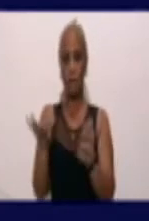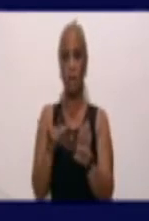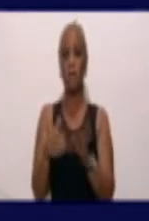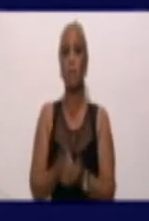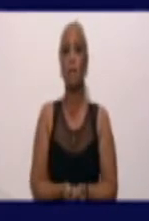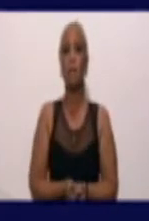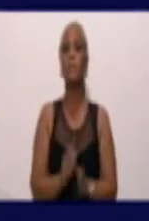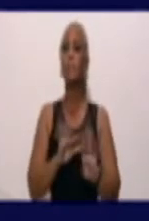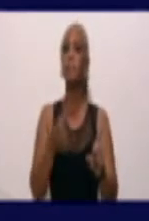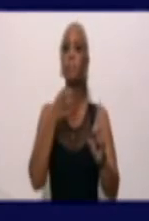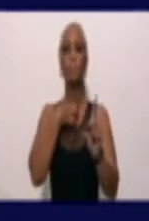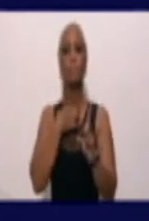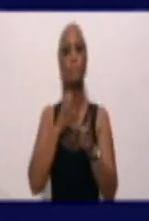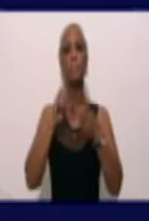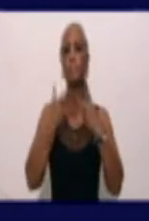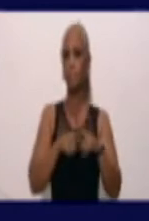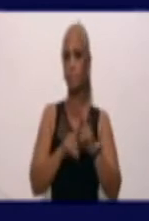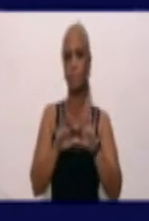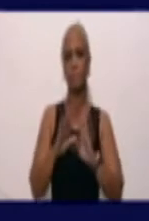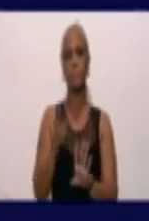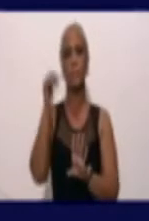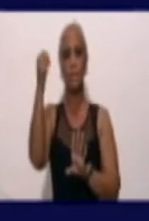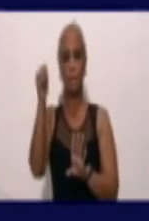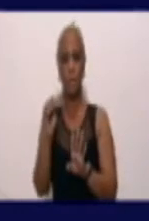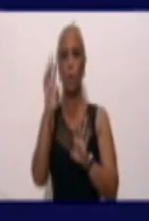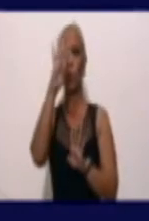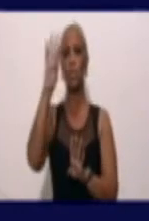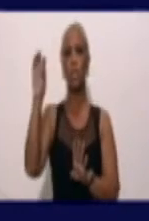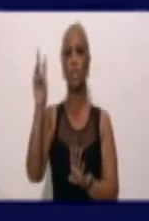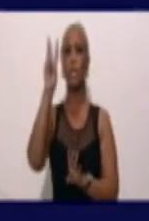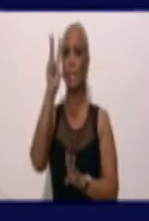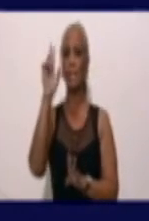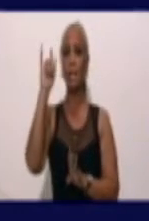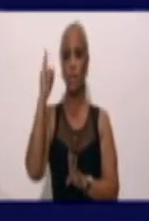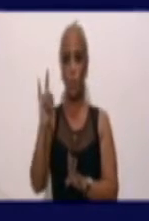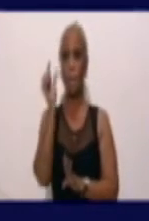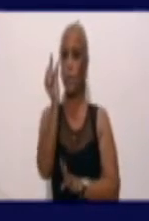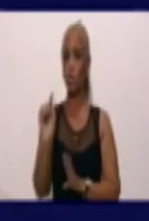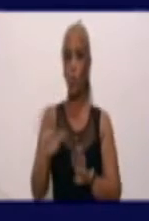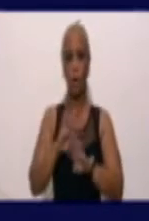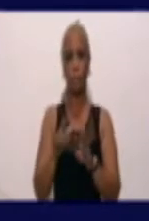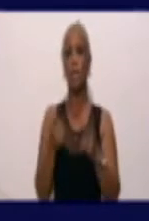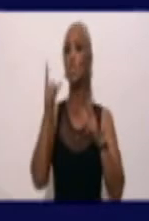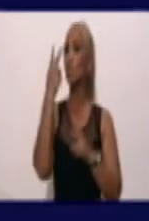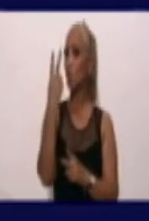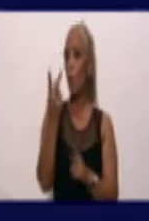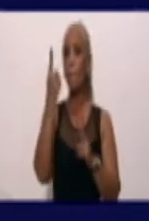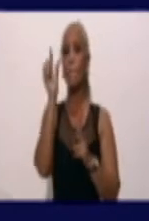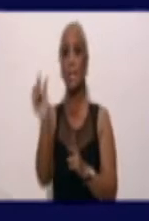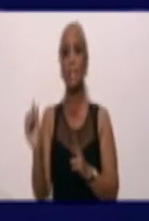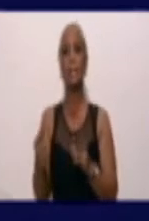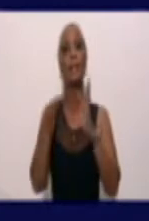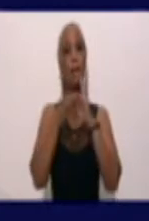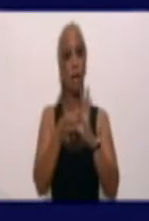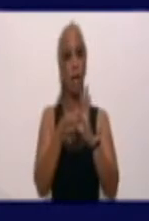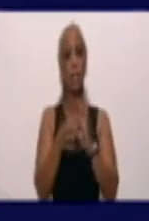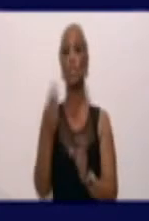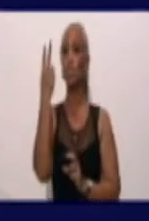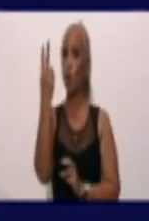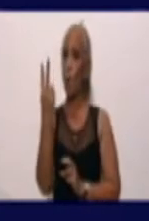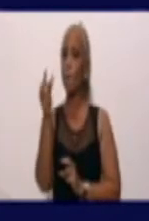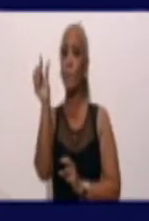ya 10.439 personas. Hoy tenemos dos pacientes graves, dos críticos y tenemos que lamentar